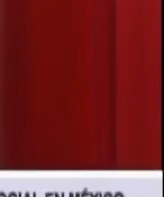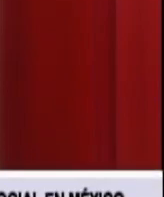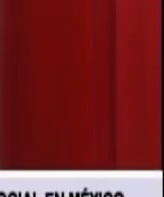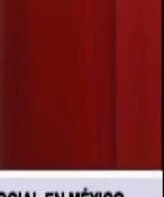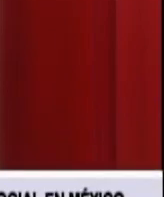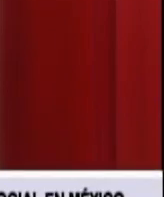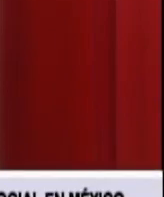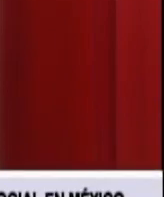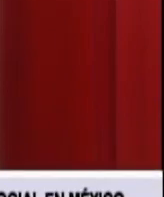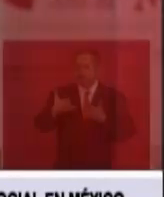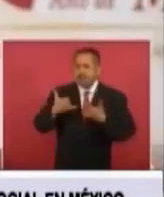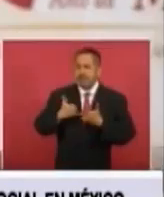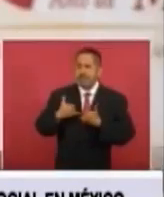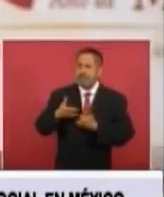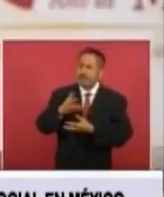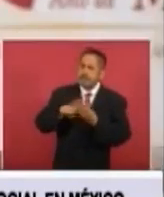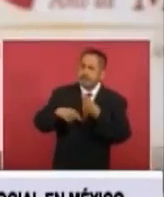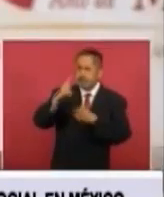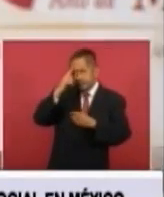para los guatemaltecos